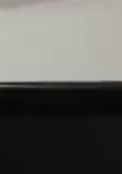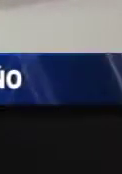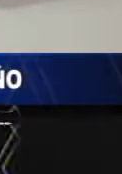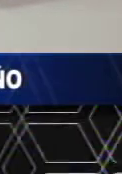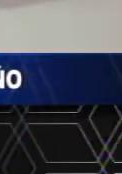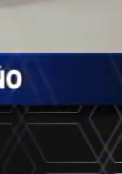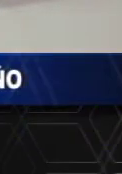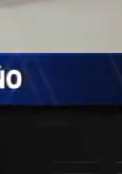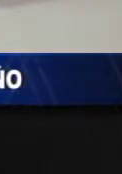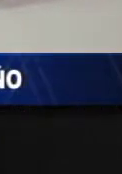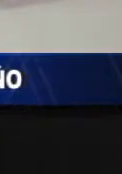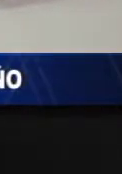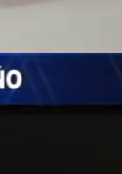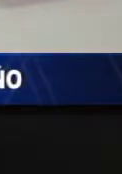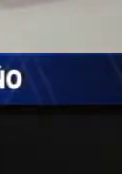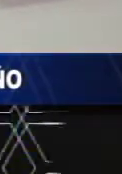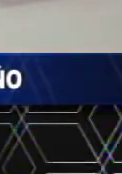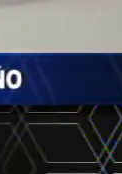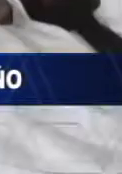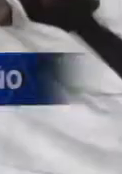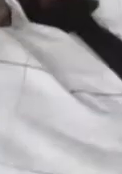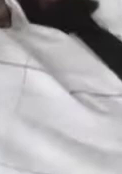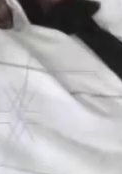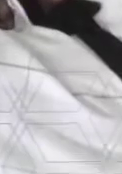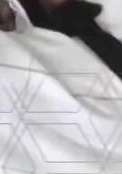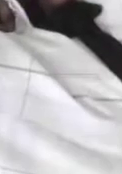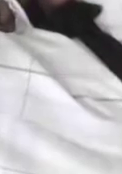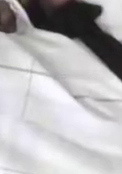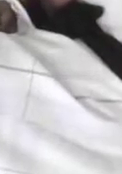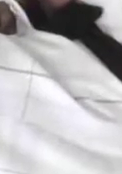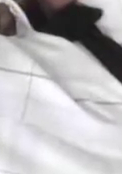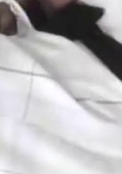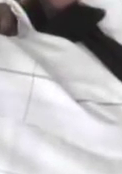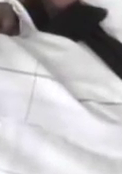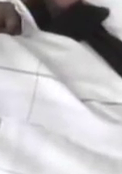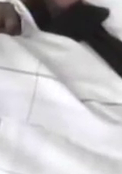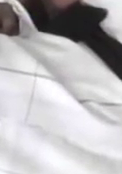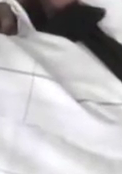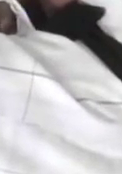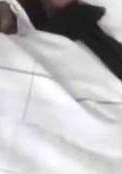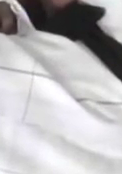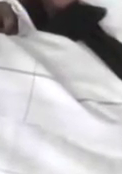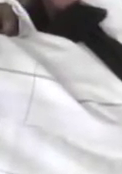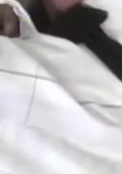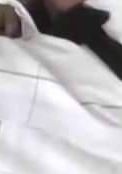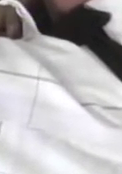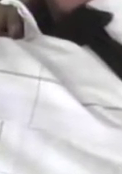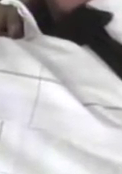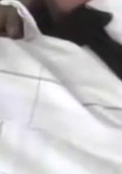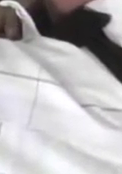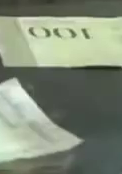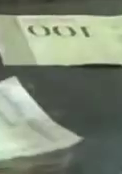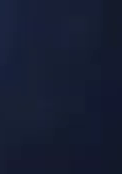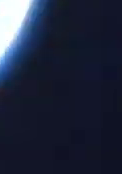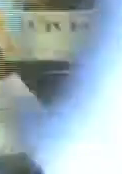en gaceta oficial unidad tributaria pasó de 850 a 1200 bolívares